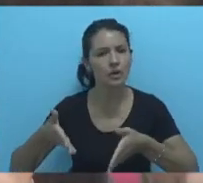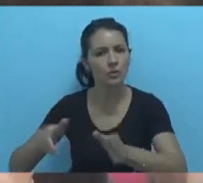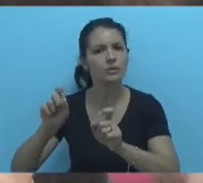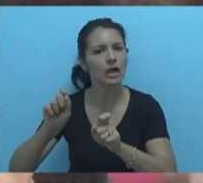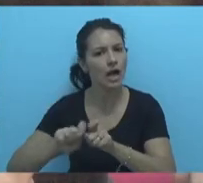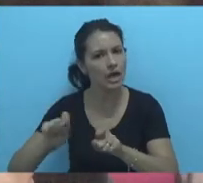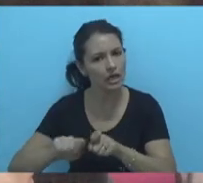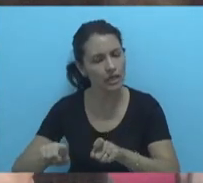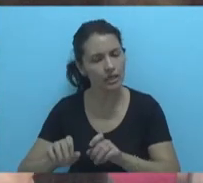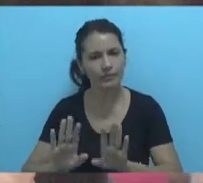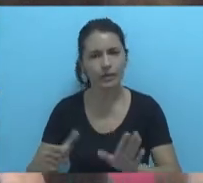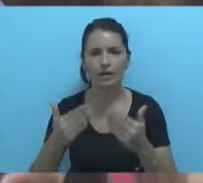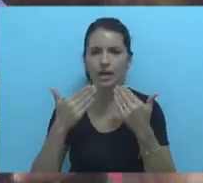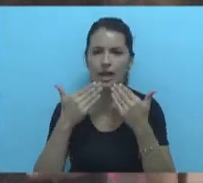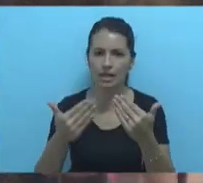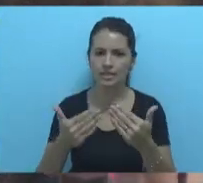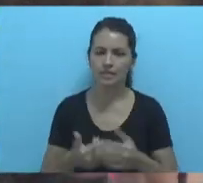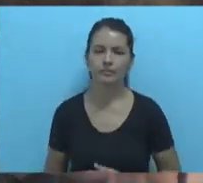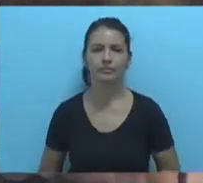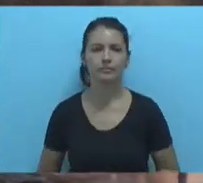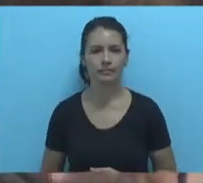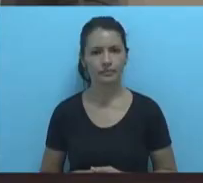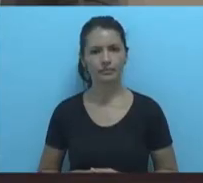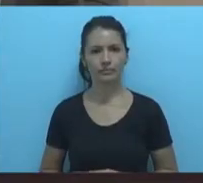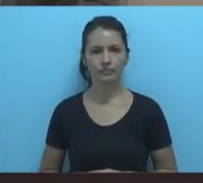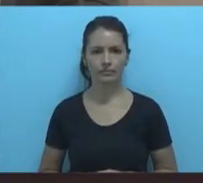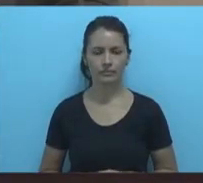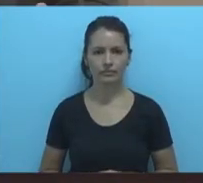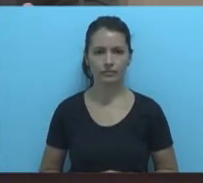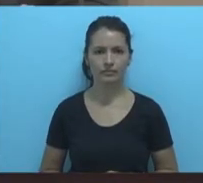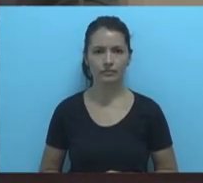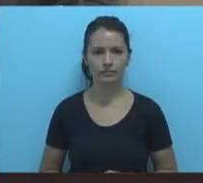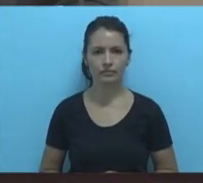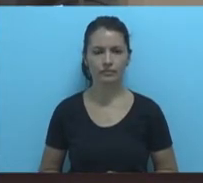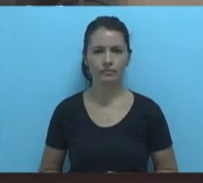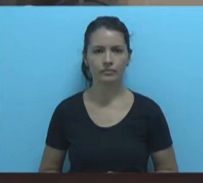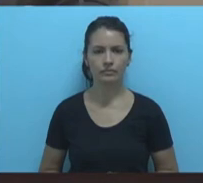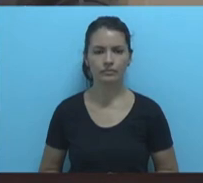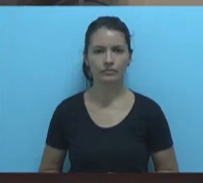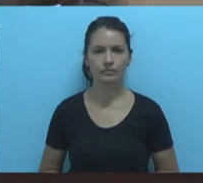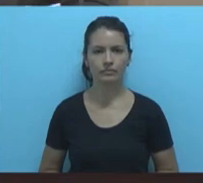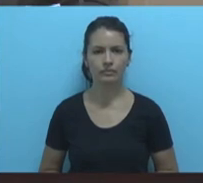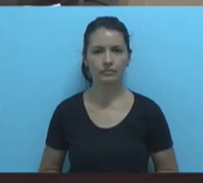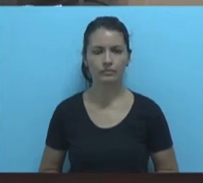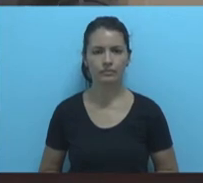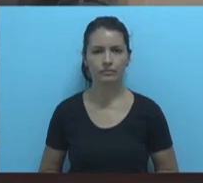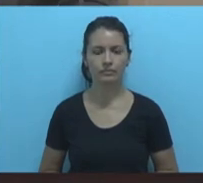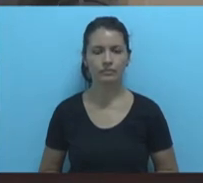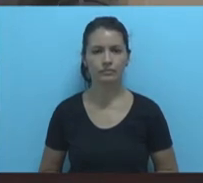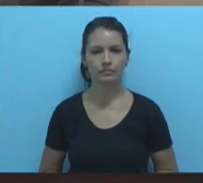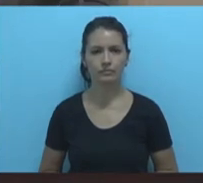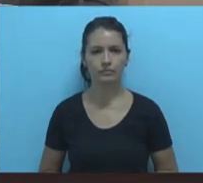señor presidente. Gracias, diputado. Tiene la palabra el diputado Leandro Busato. Sí, señor presidente, desde ya que